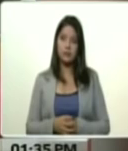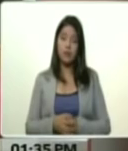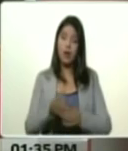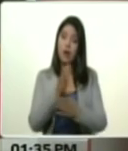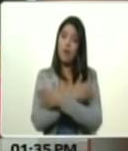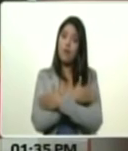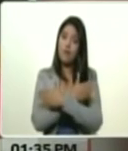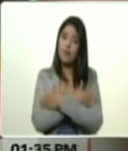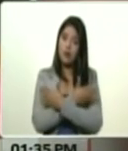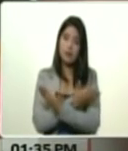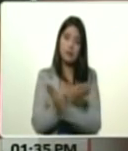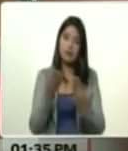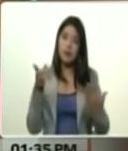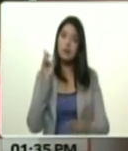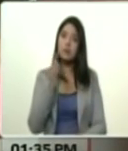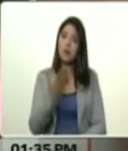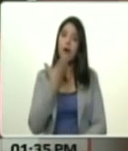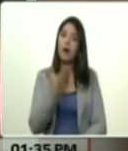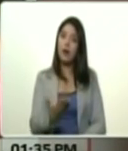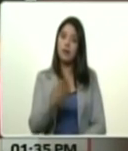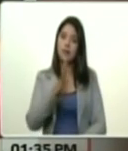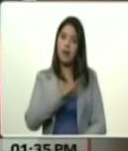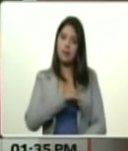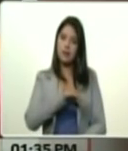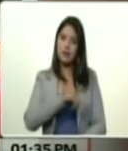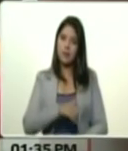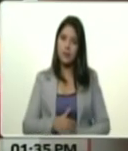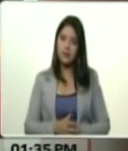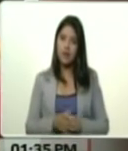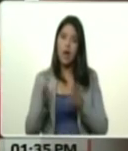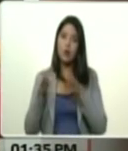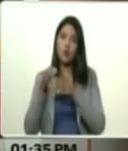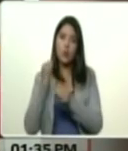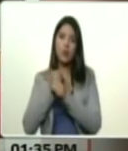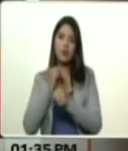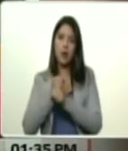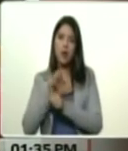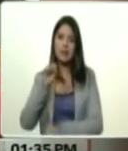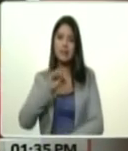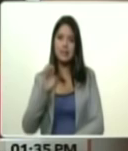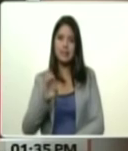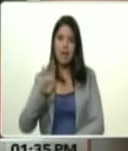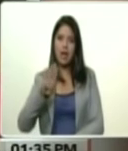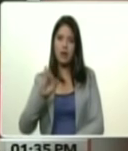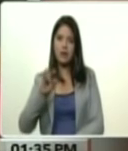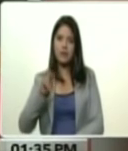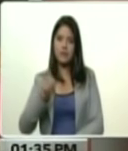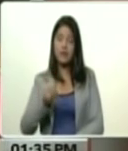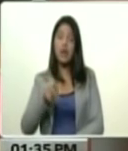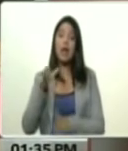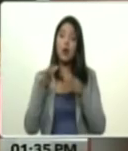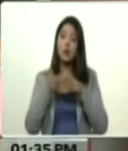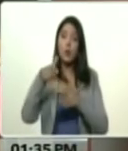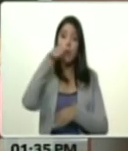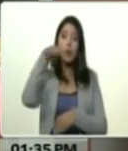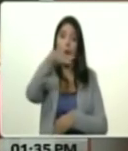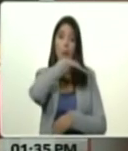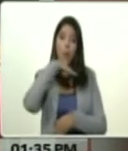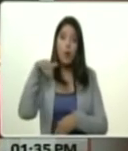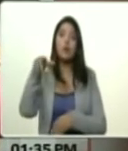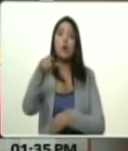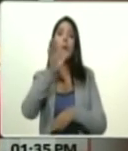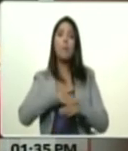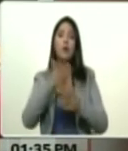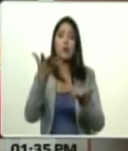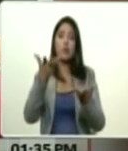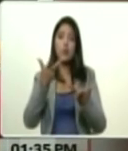felicitar y agradecer al CICPC, al grupo de trabajo del SEBIN y a la inteligencia popular y a la exploración popular por el